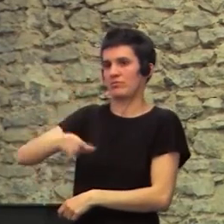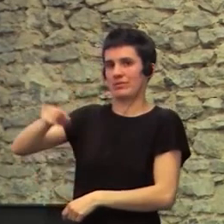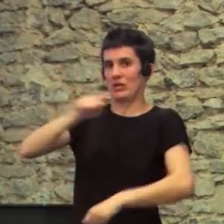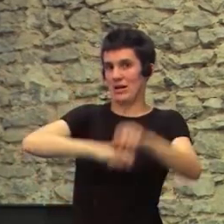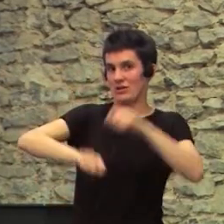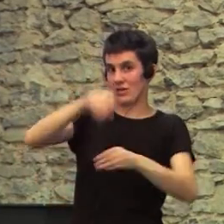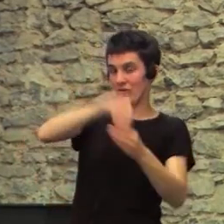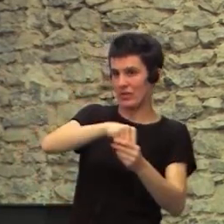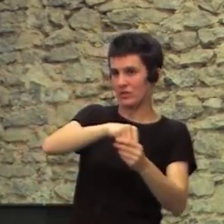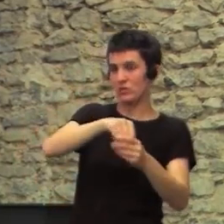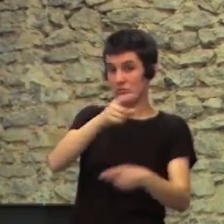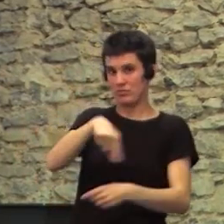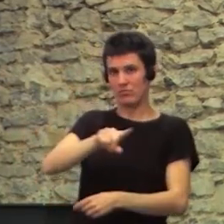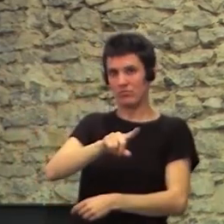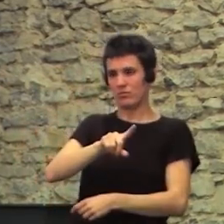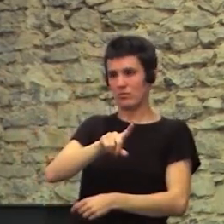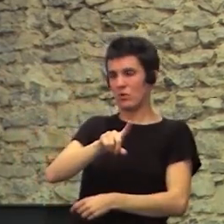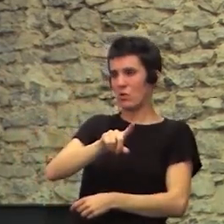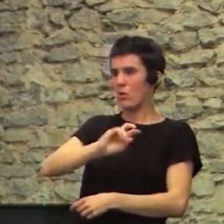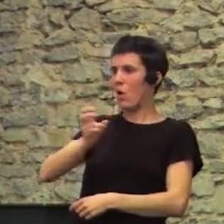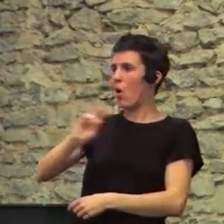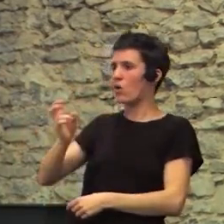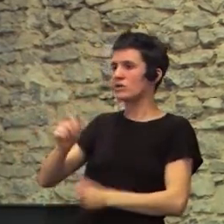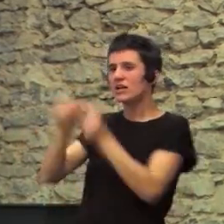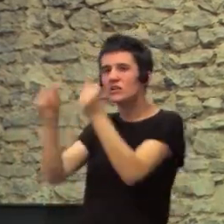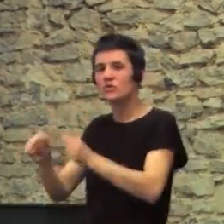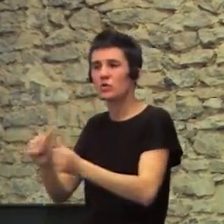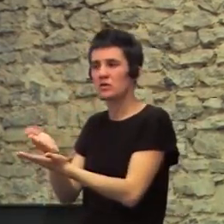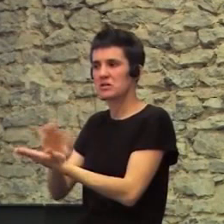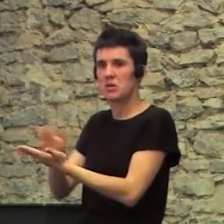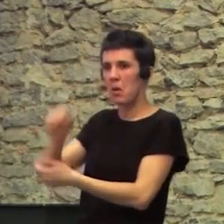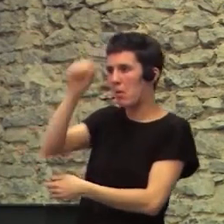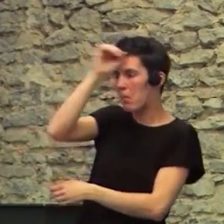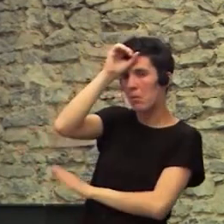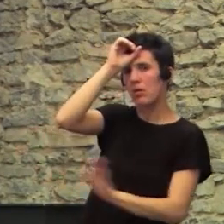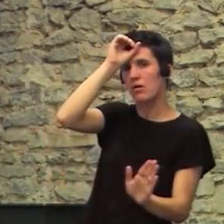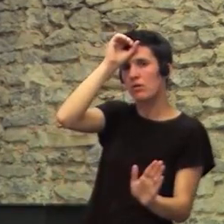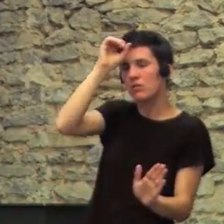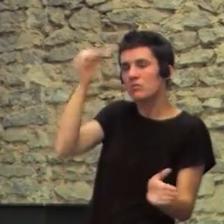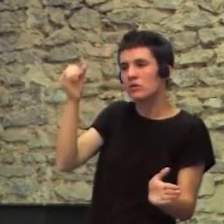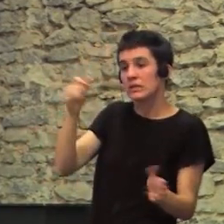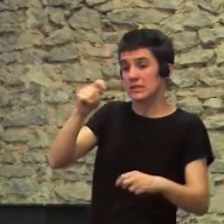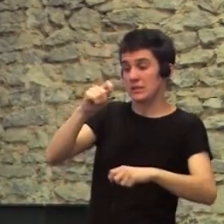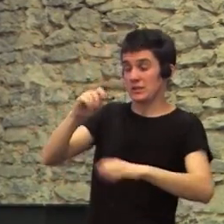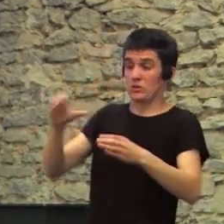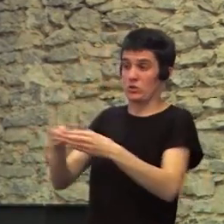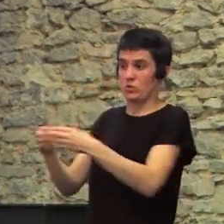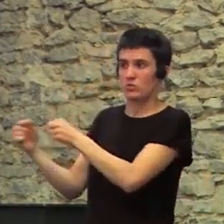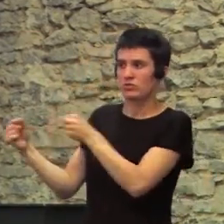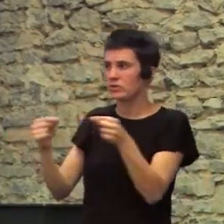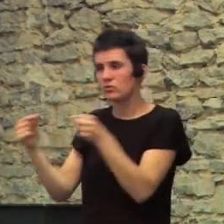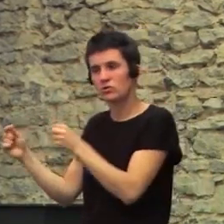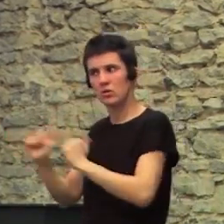asociaciones no tenía ni idea de las otras formas de intersexualidad que existieran, no tenían ni idea. Entonces, en estos grupos de discusión, de